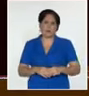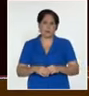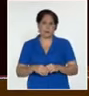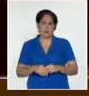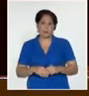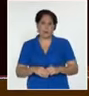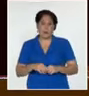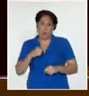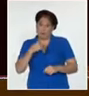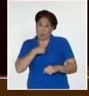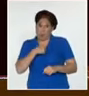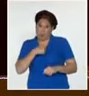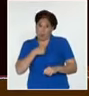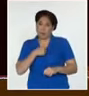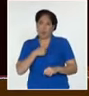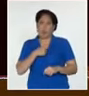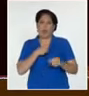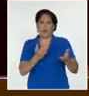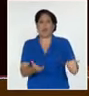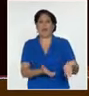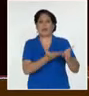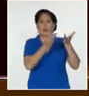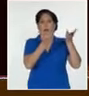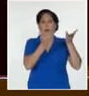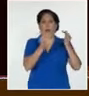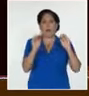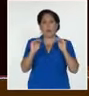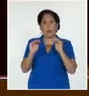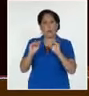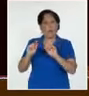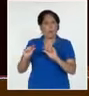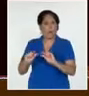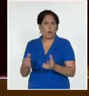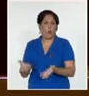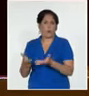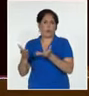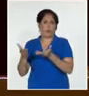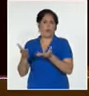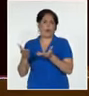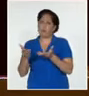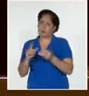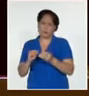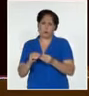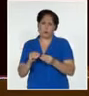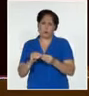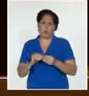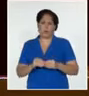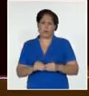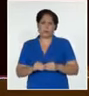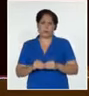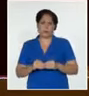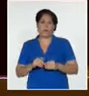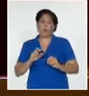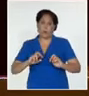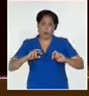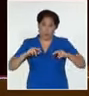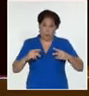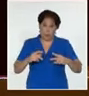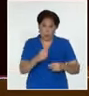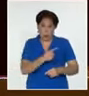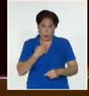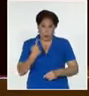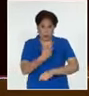adecuada que desarrollados, subdesarrollados. Fin de la cita. O dicho de otra manera, nuestras